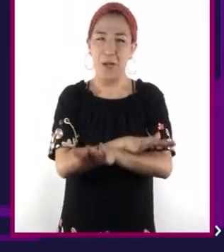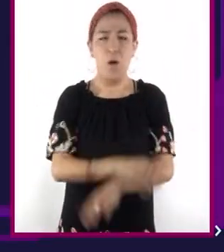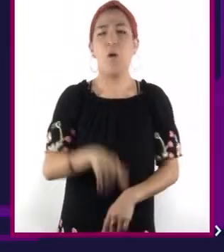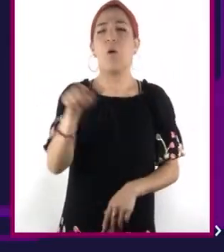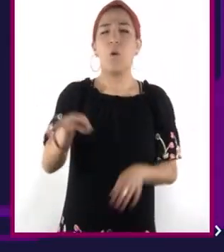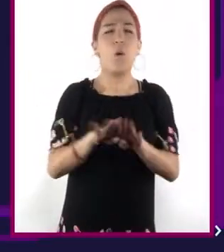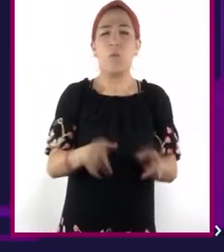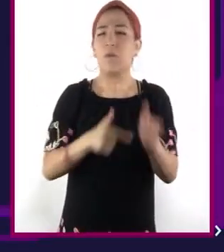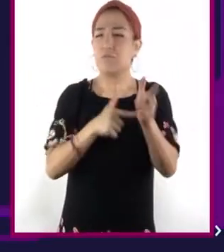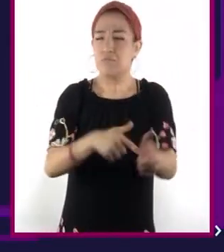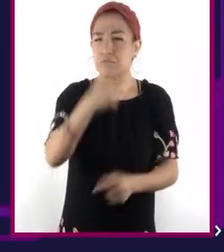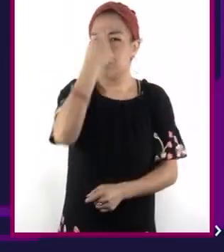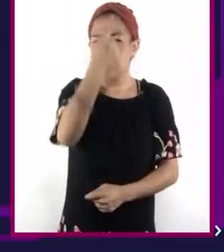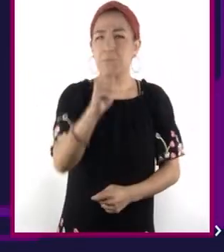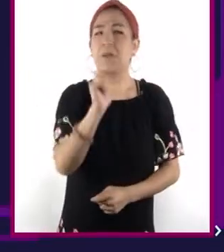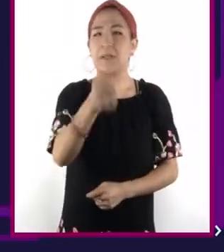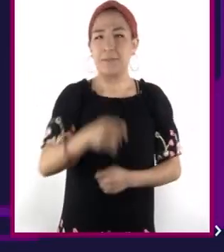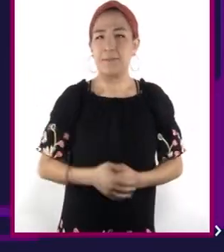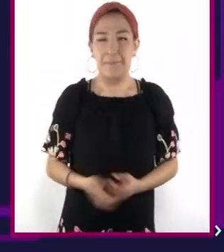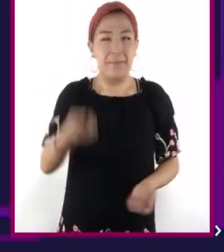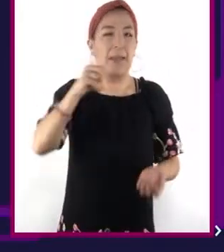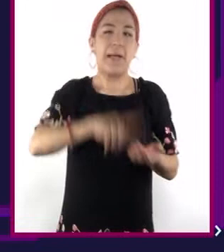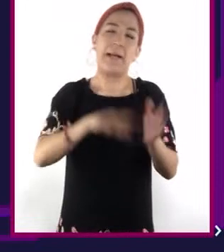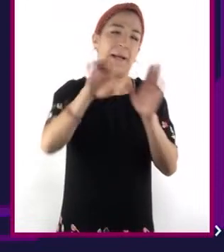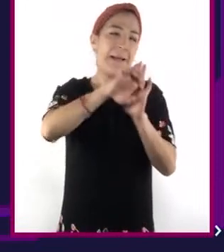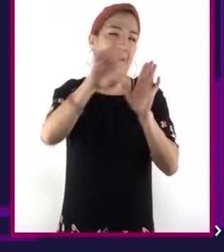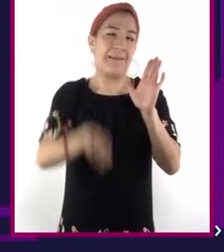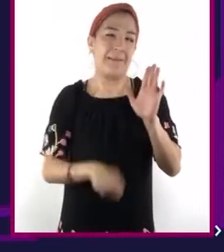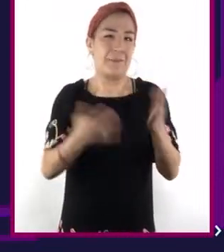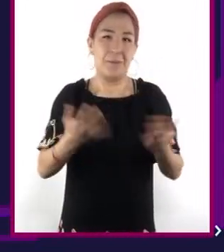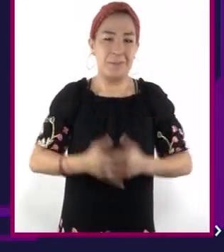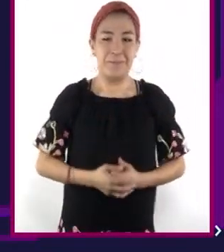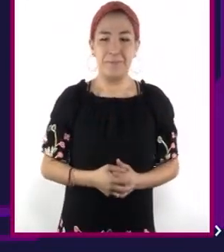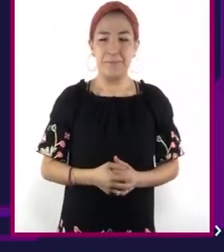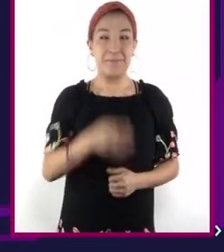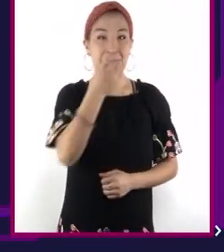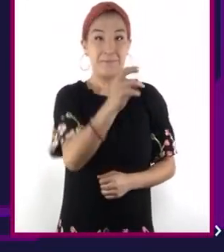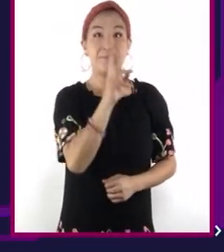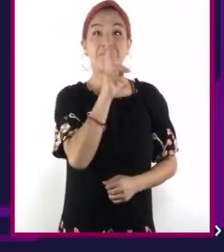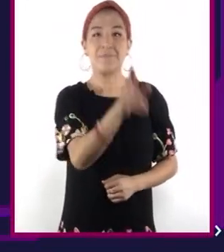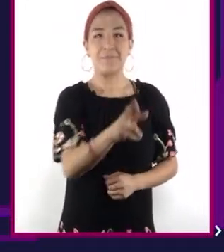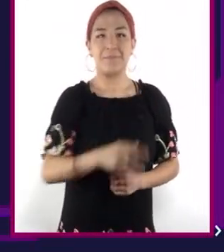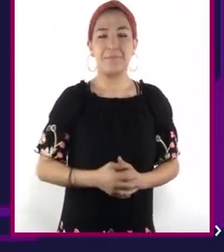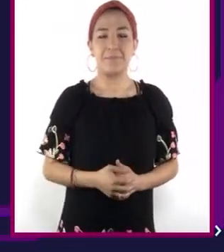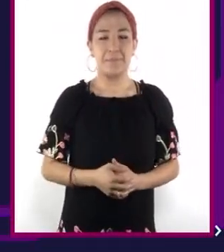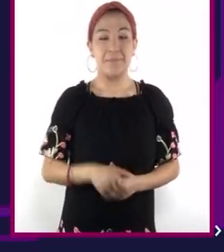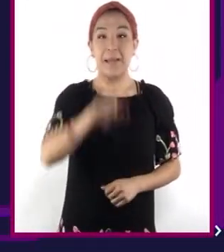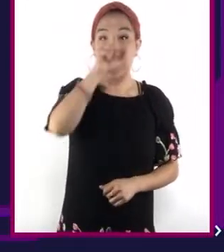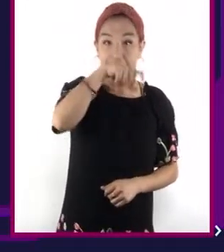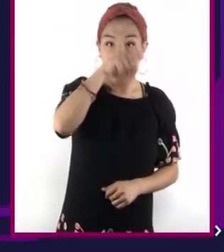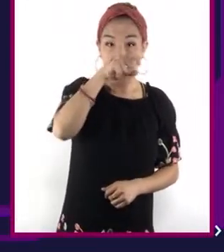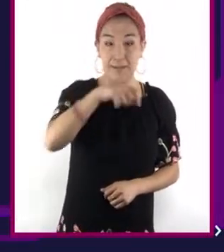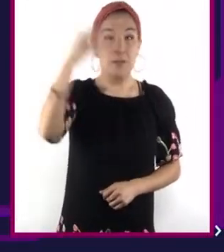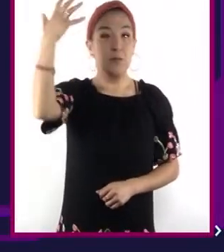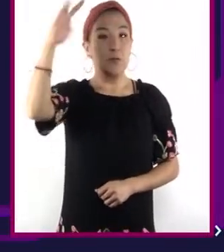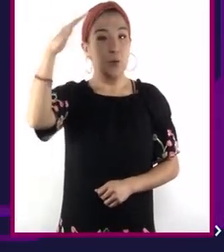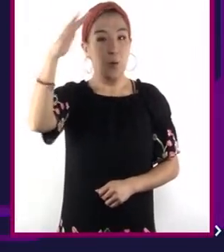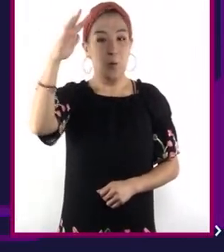inventada puede ser en la que se obtengan, por ejemplo, los siguientes resultados: águila,